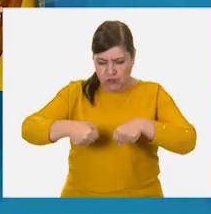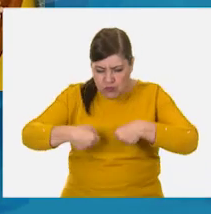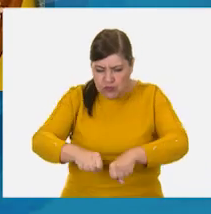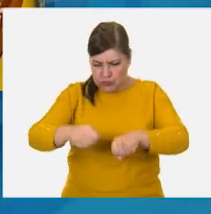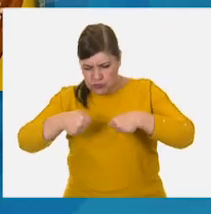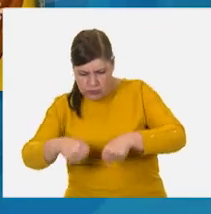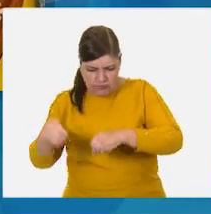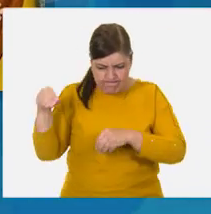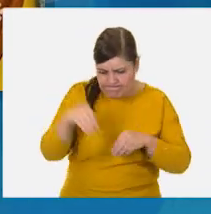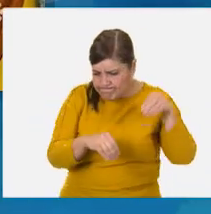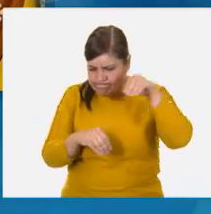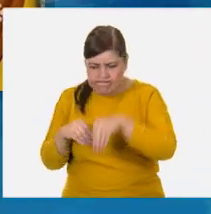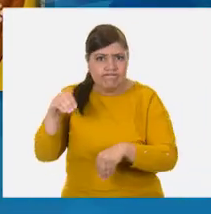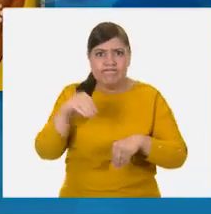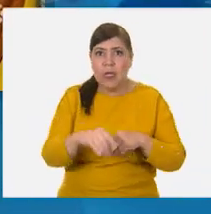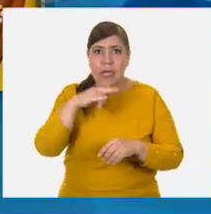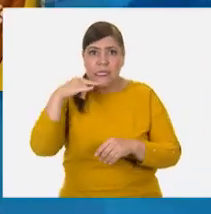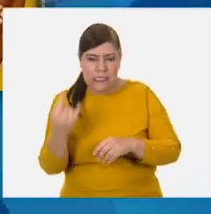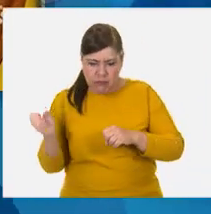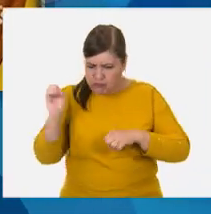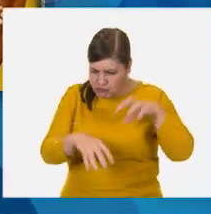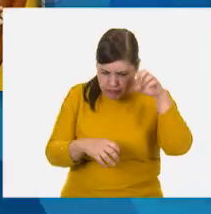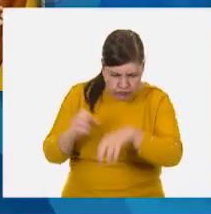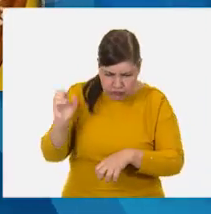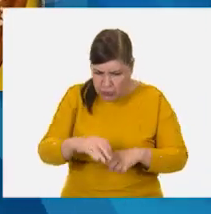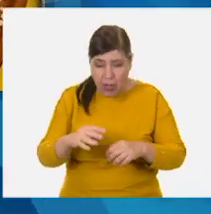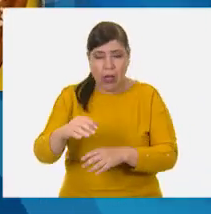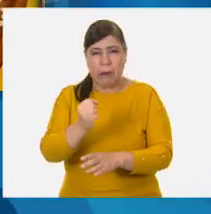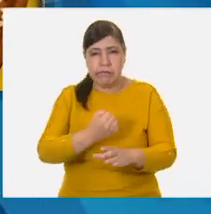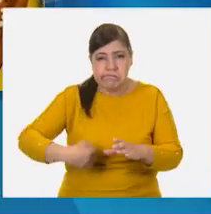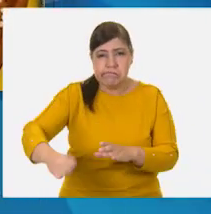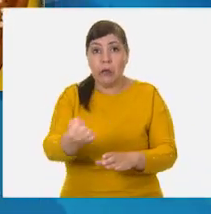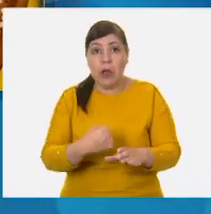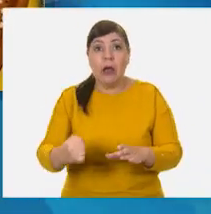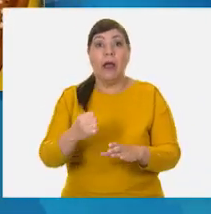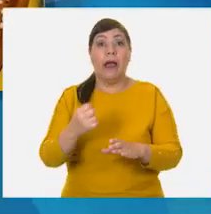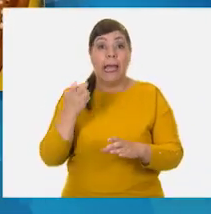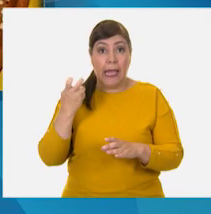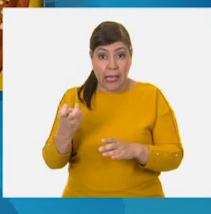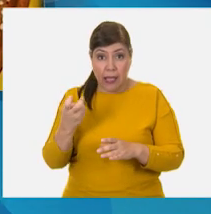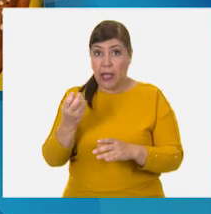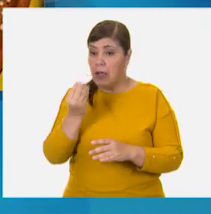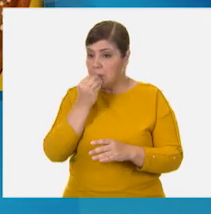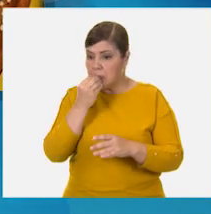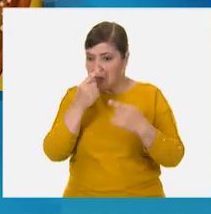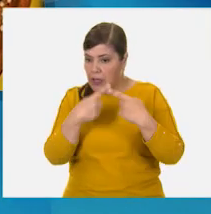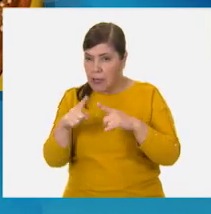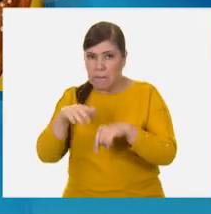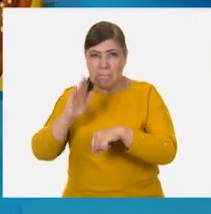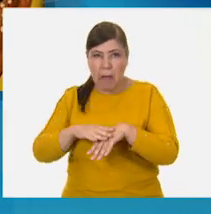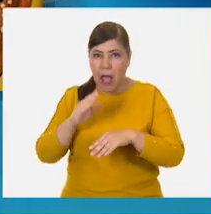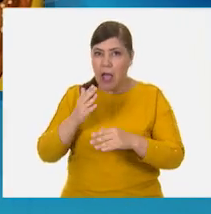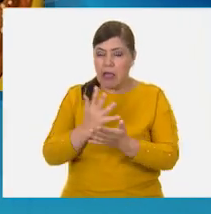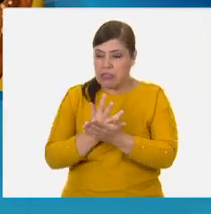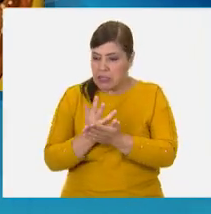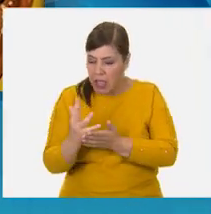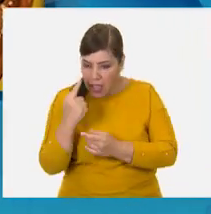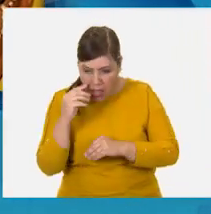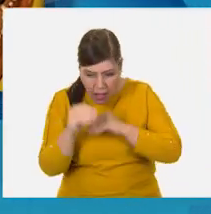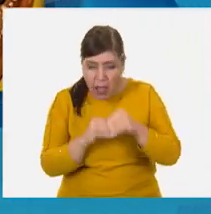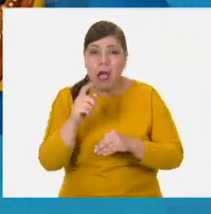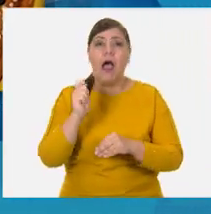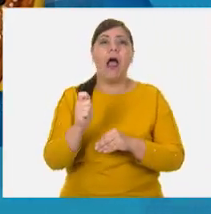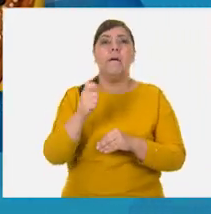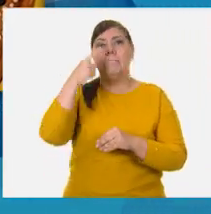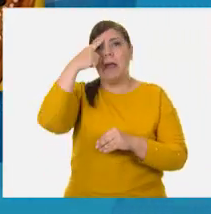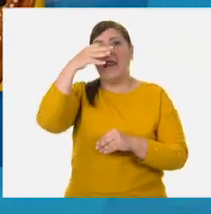chiles y diferentes condimentos y agarró y echó todo. Los platillos más elaborados eran destinados para las celebraciones. Y